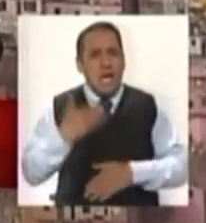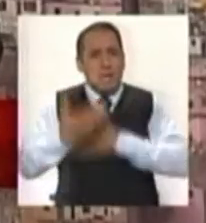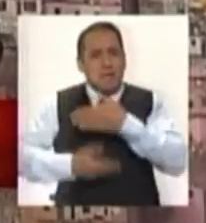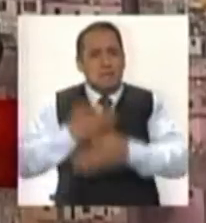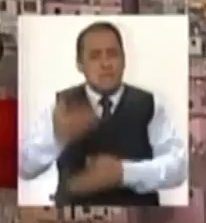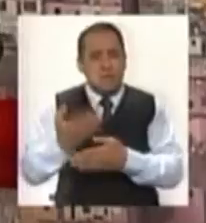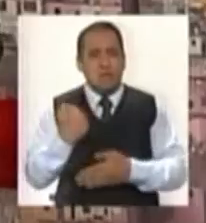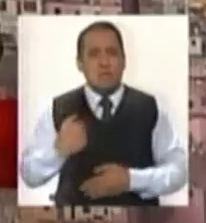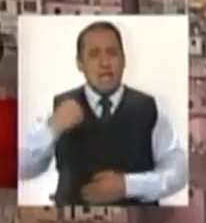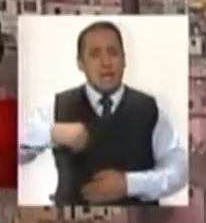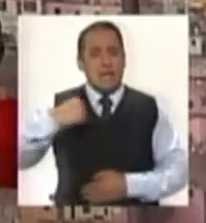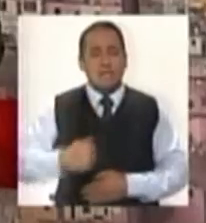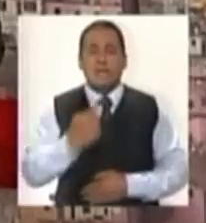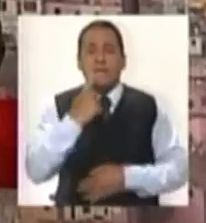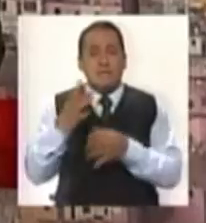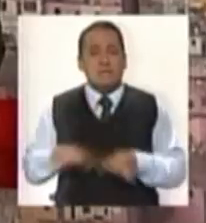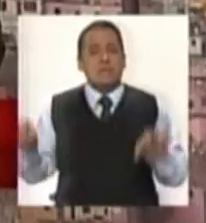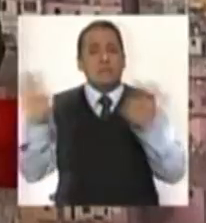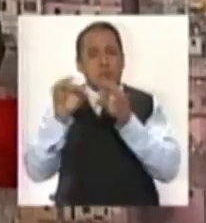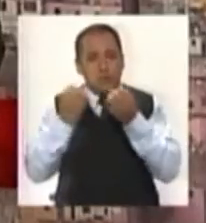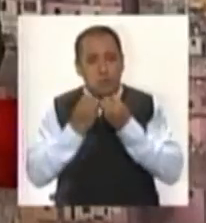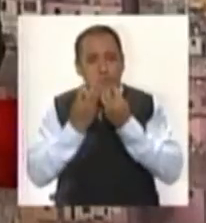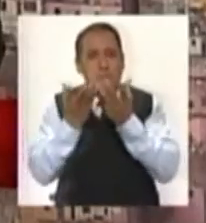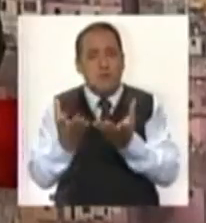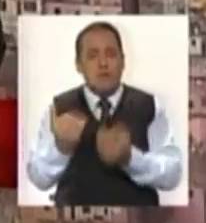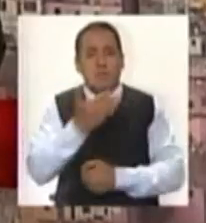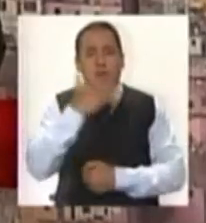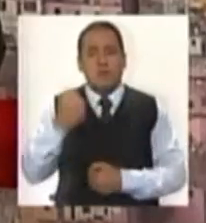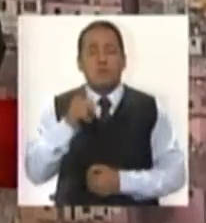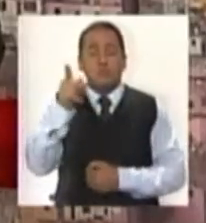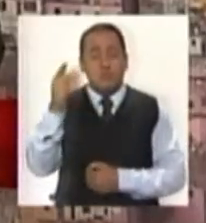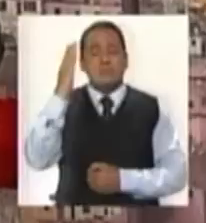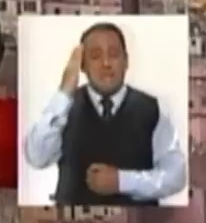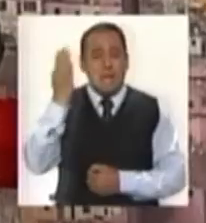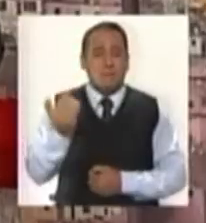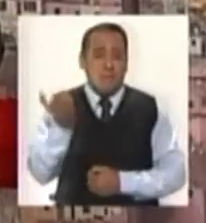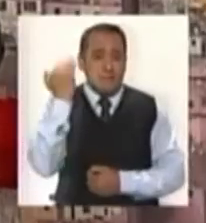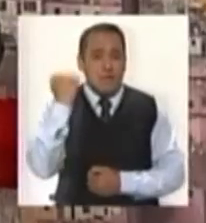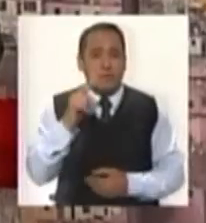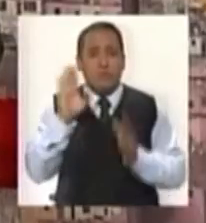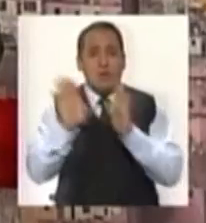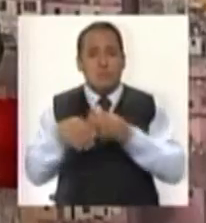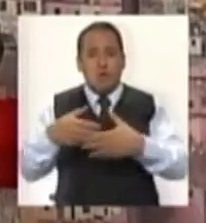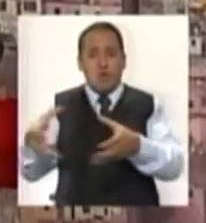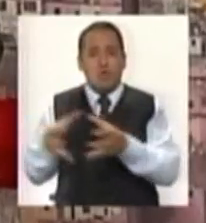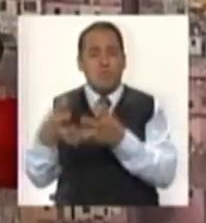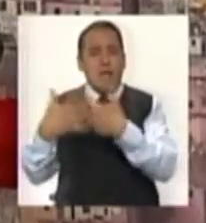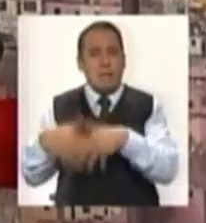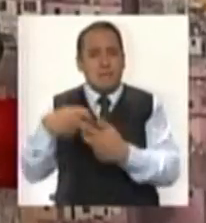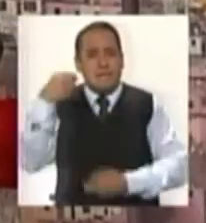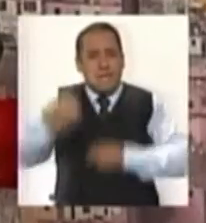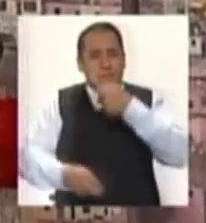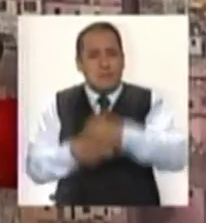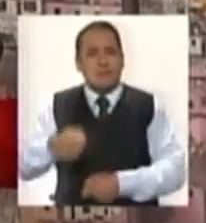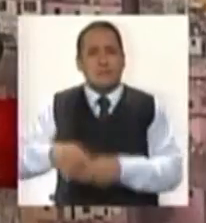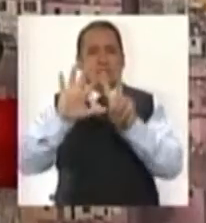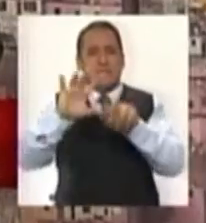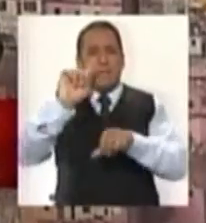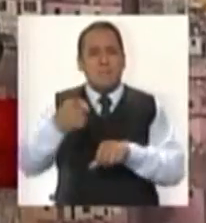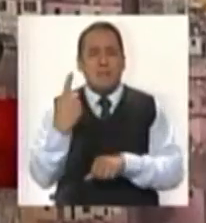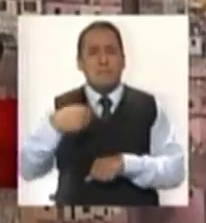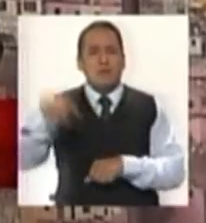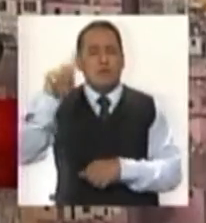es importante y lo estamos comunicando mejor. Usted sabía que esta gestión ha conseguido que el sector privado invierta 7,000 millones